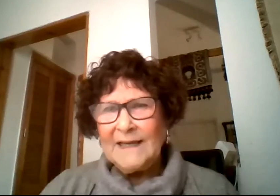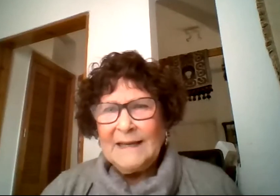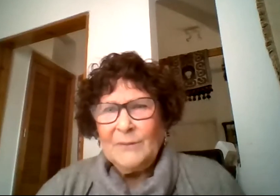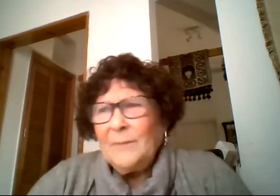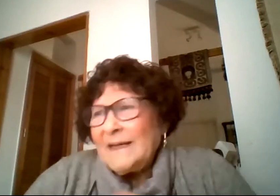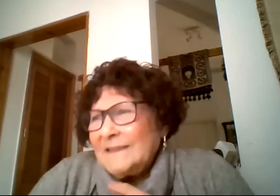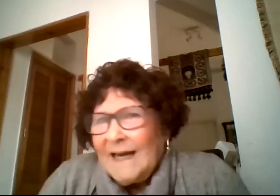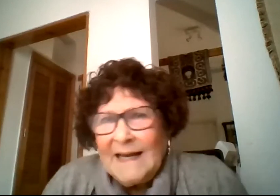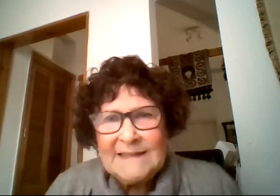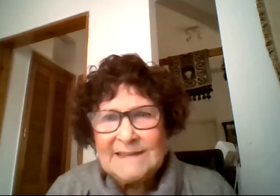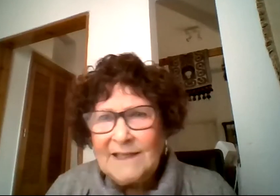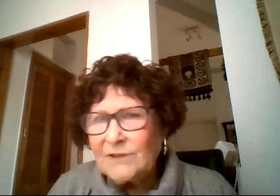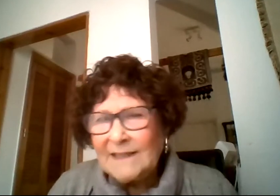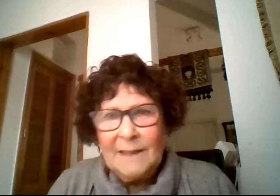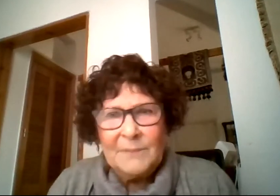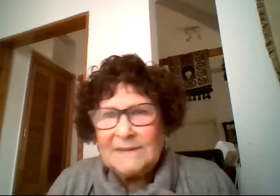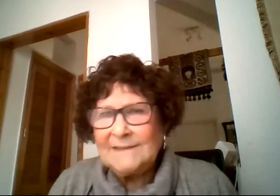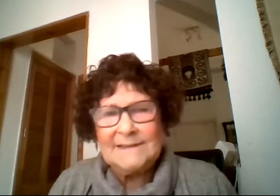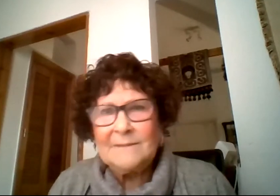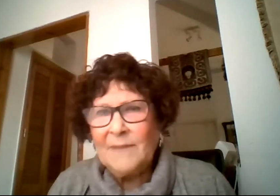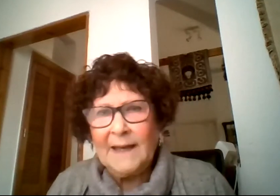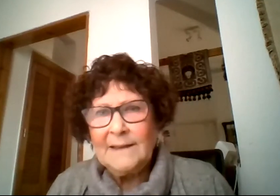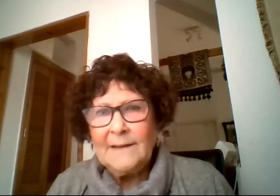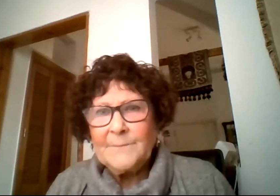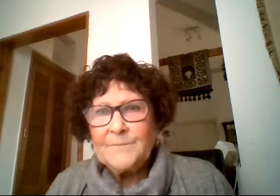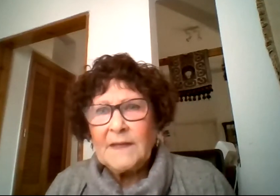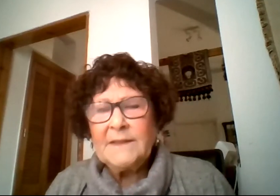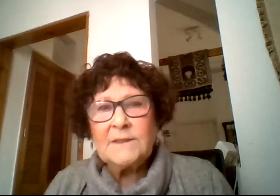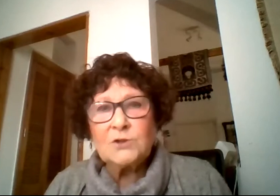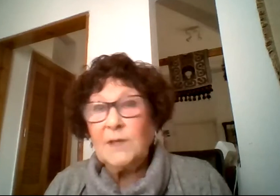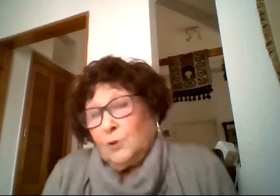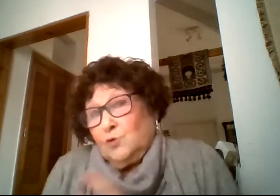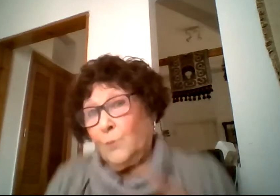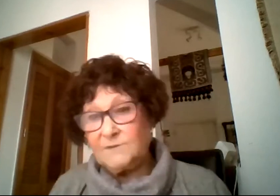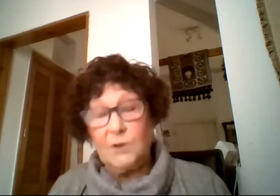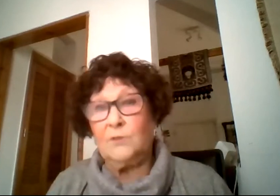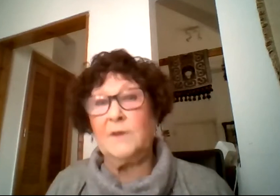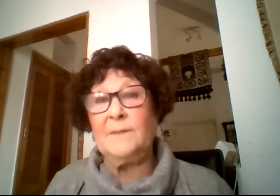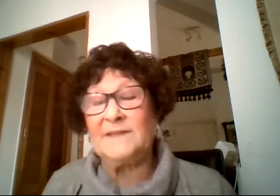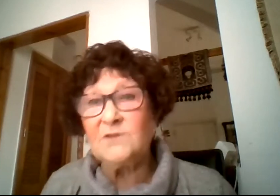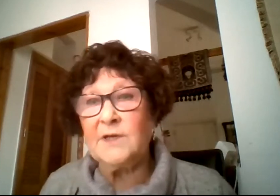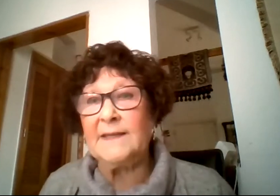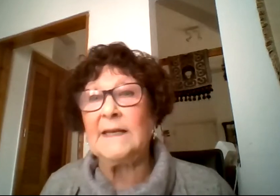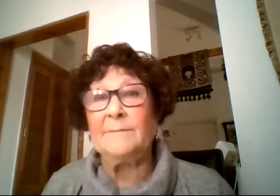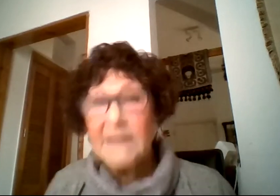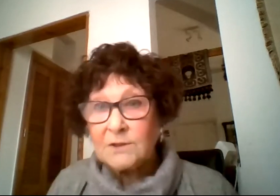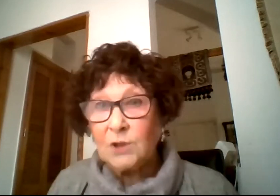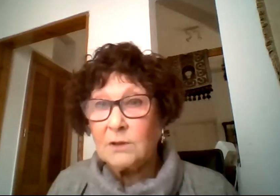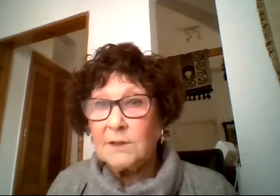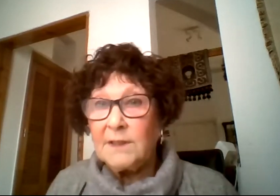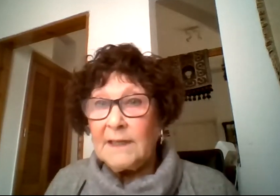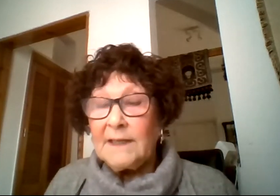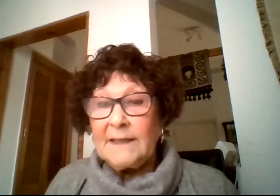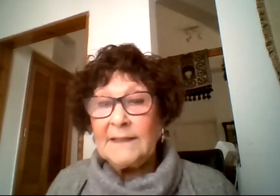larguísimos. Bueno, para llegar al aseo te haces pis encima. Y entonces, por supuesto que no hay espacios de